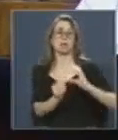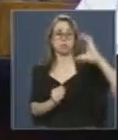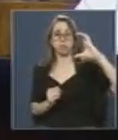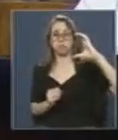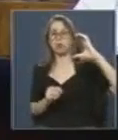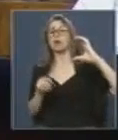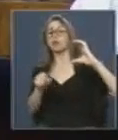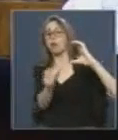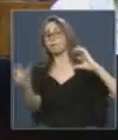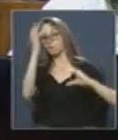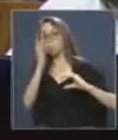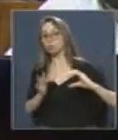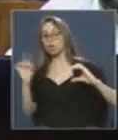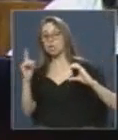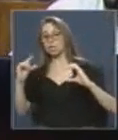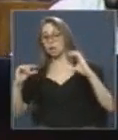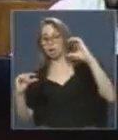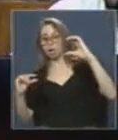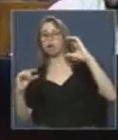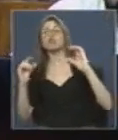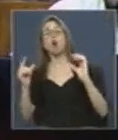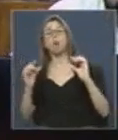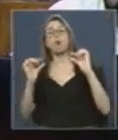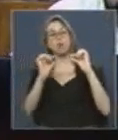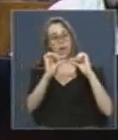general. Quiero decir que